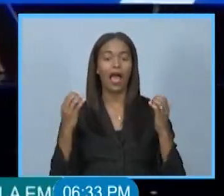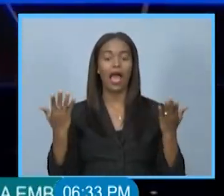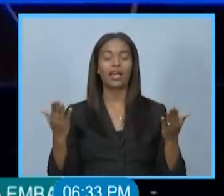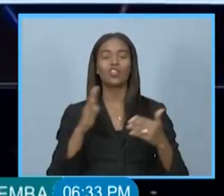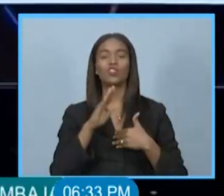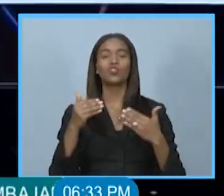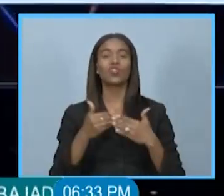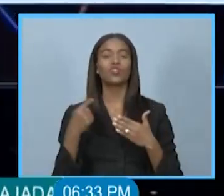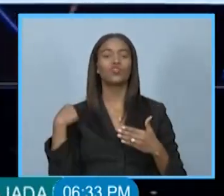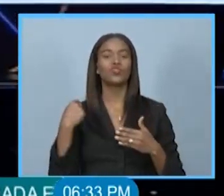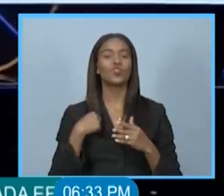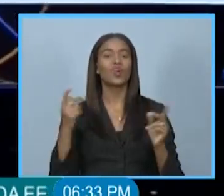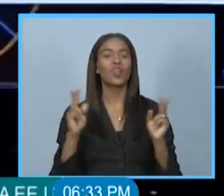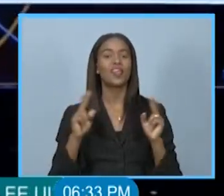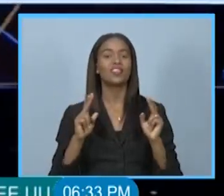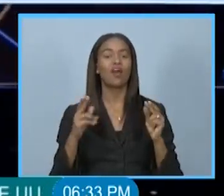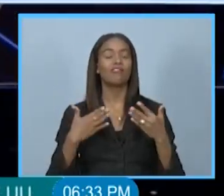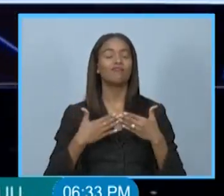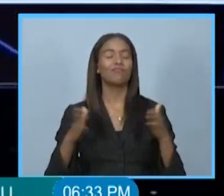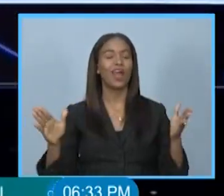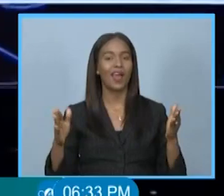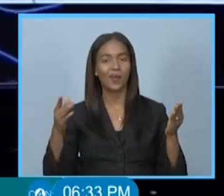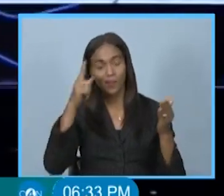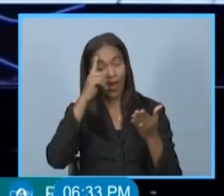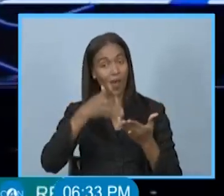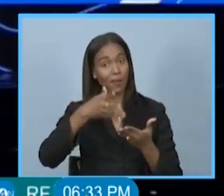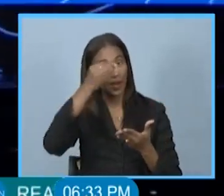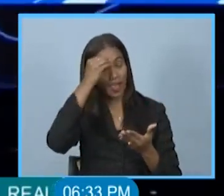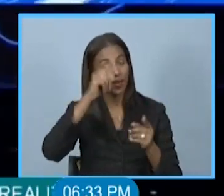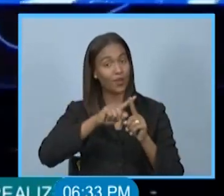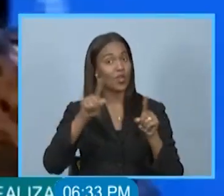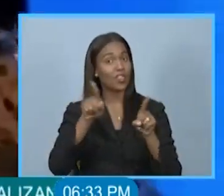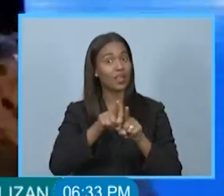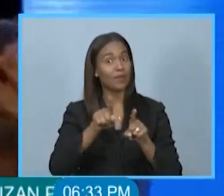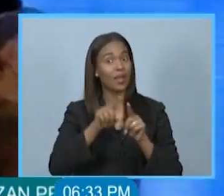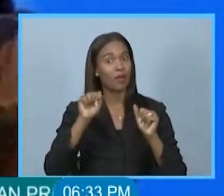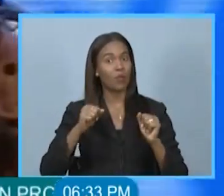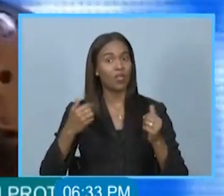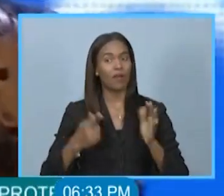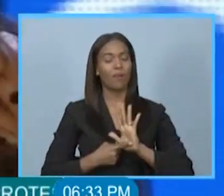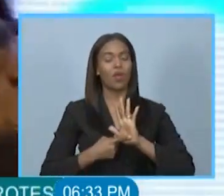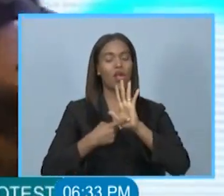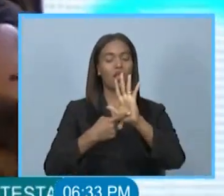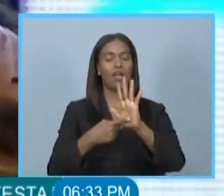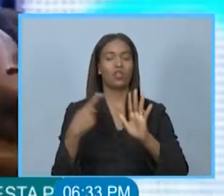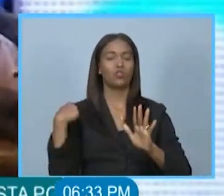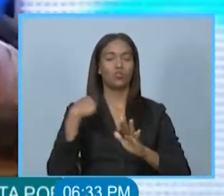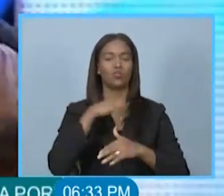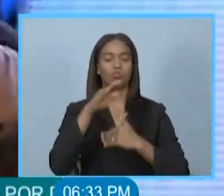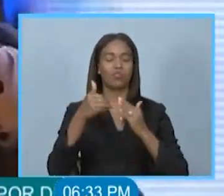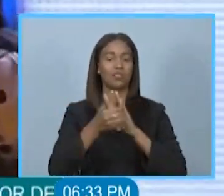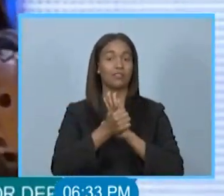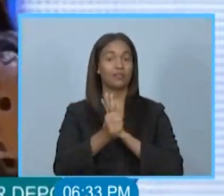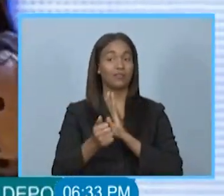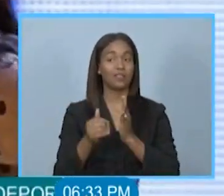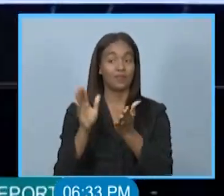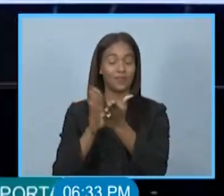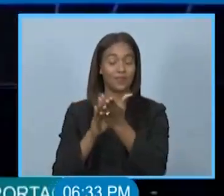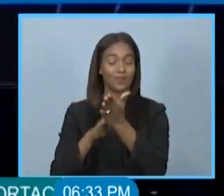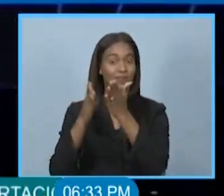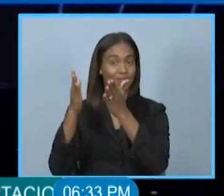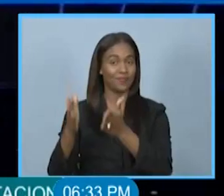todos estamos listos y dispuestos para aprender pero también para potenciar todas nuestras capacidades Felicidades